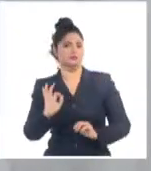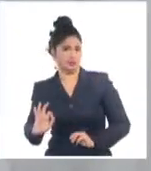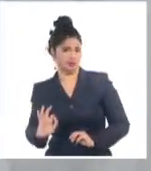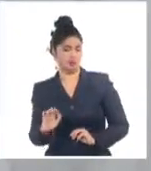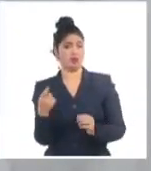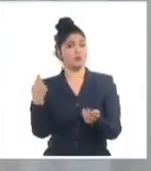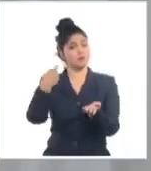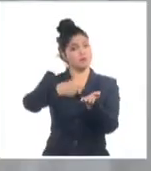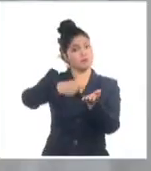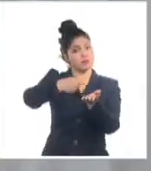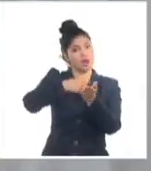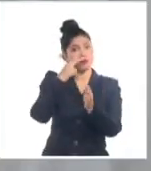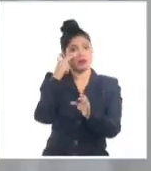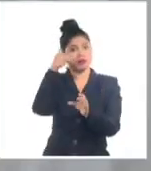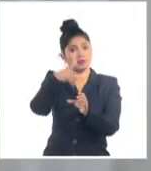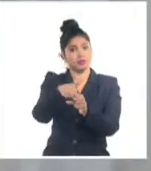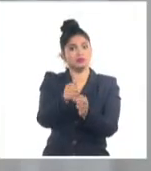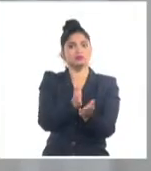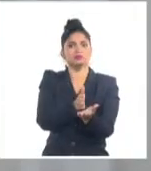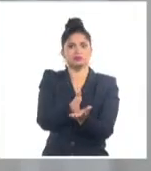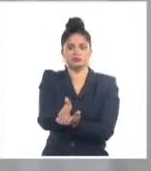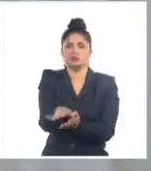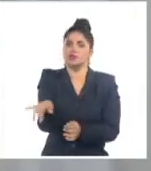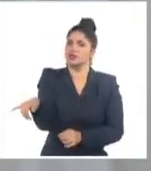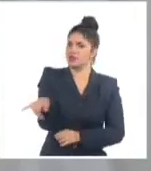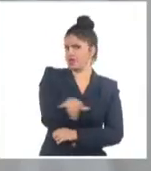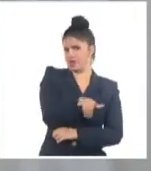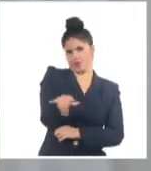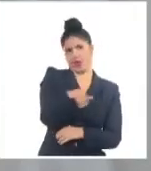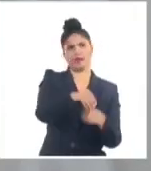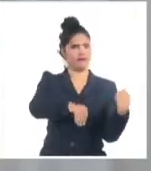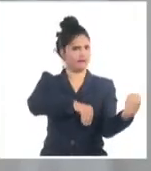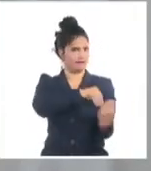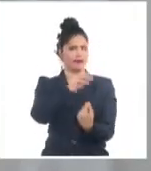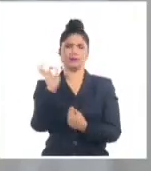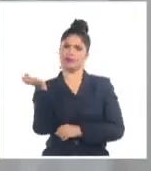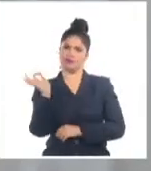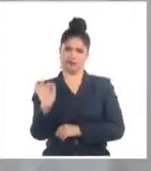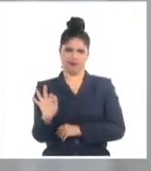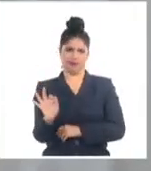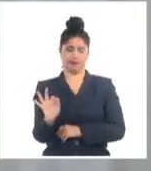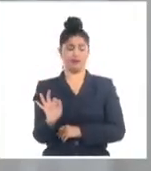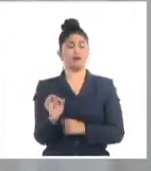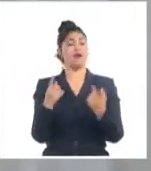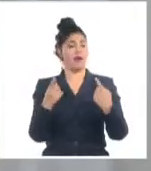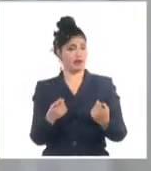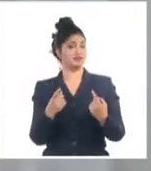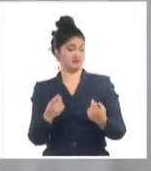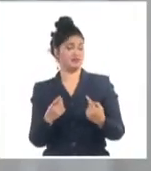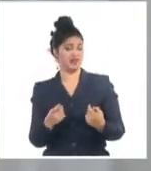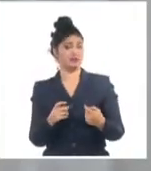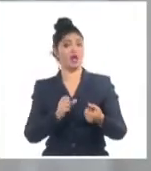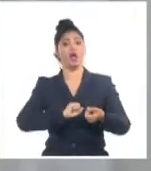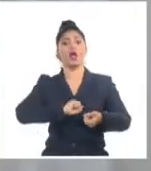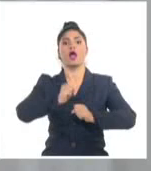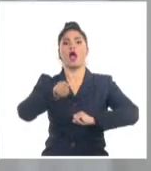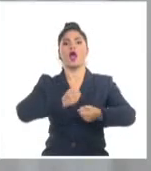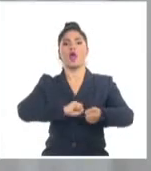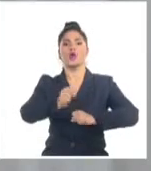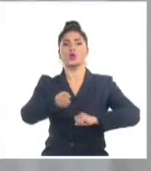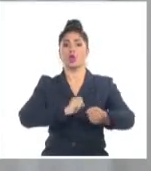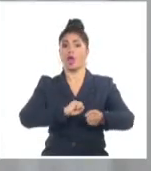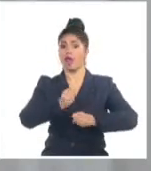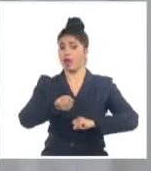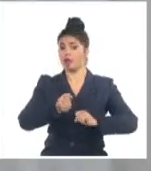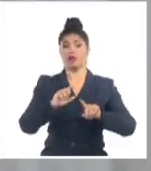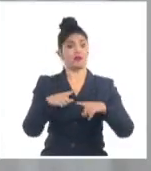de los combustibles es necesaria para incentivar el ahorro, para contener la demanda por los